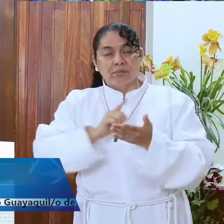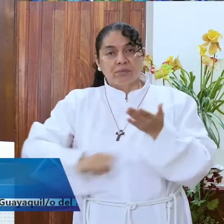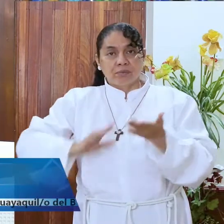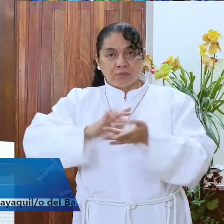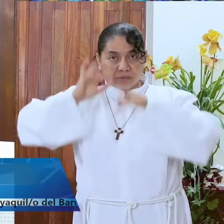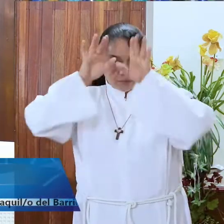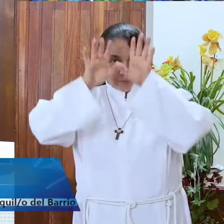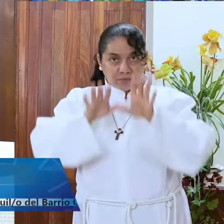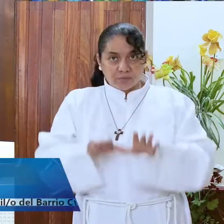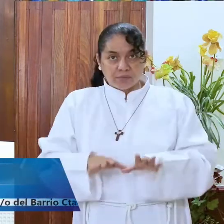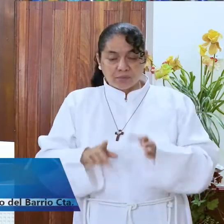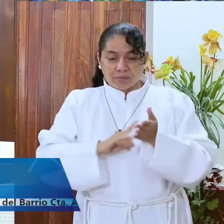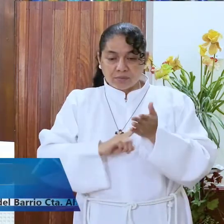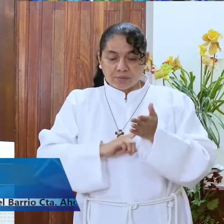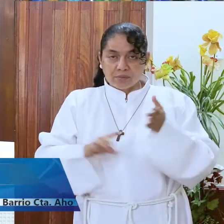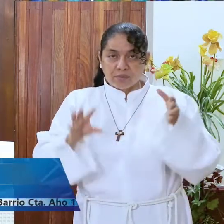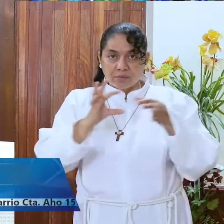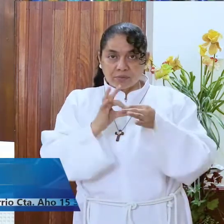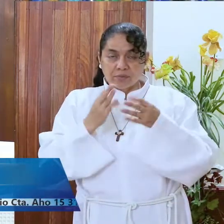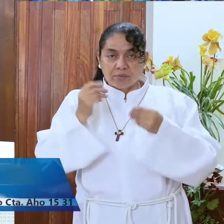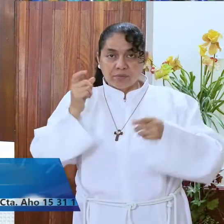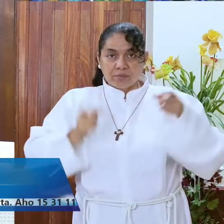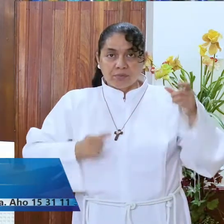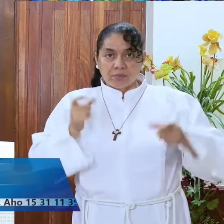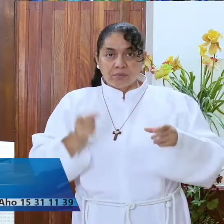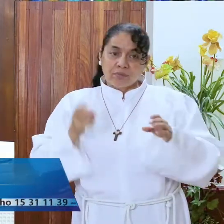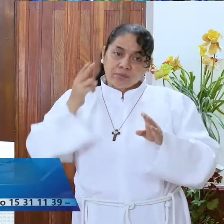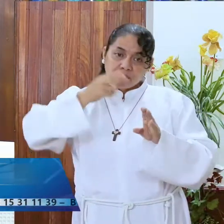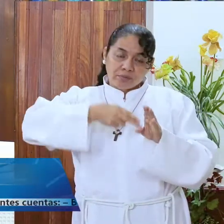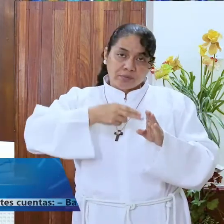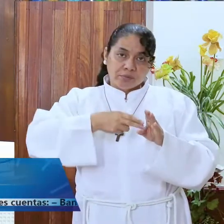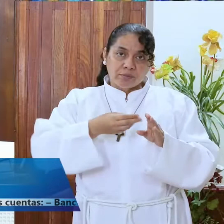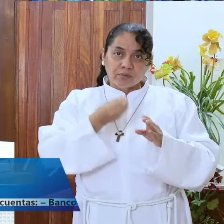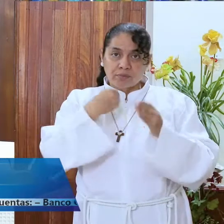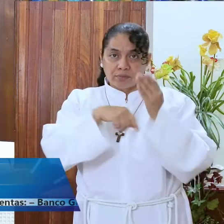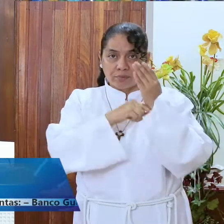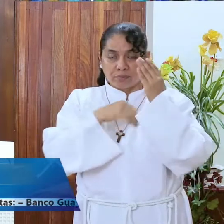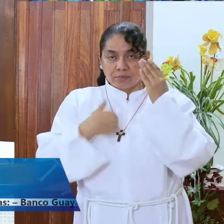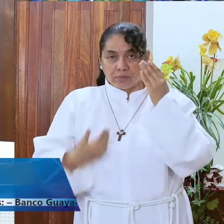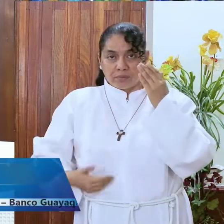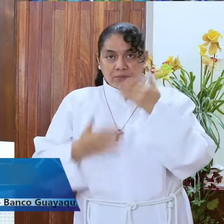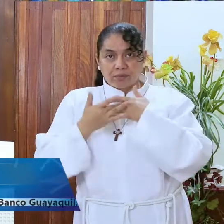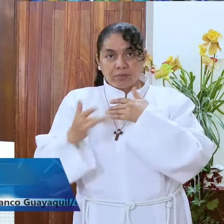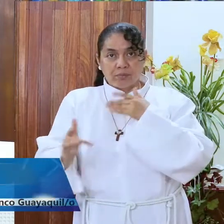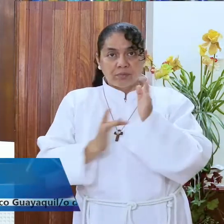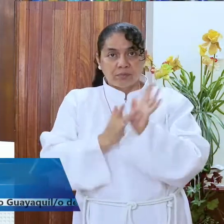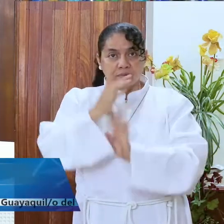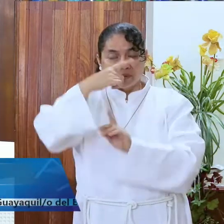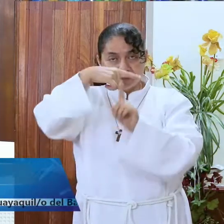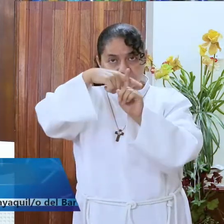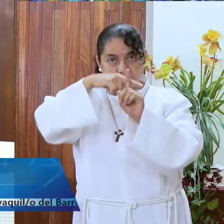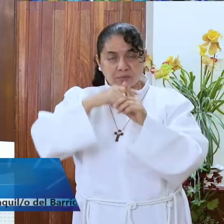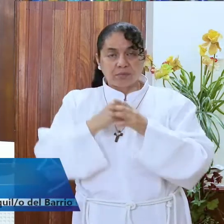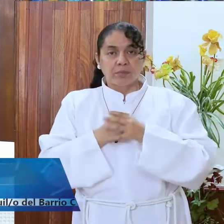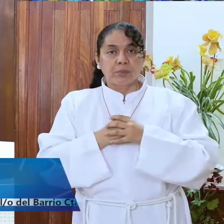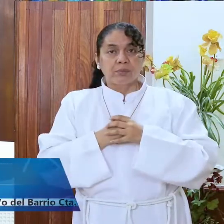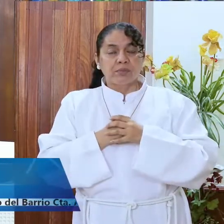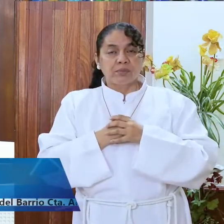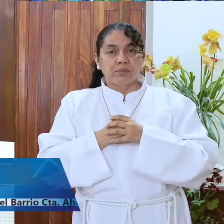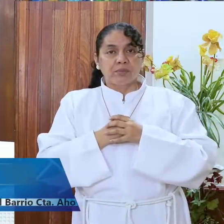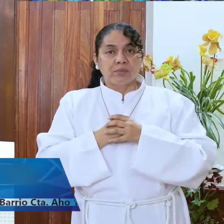que el espíritu santo congreguen la unidad a cuantos participamos del cuerpo y la sangre de